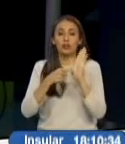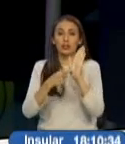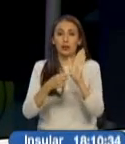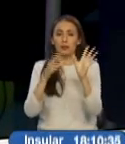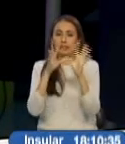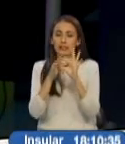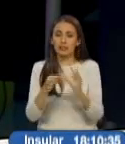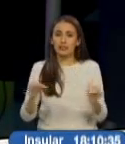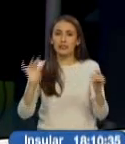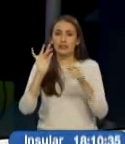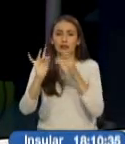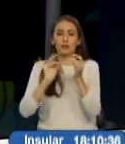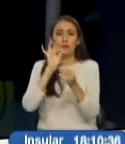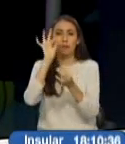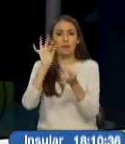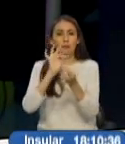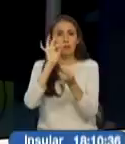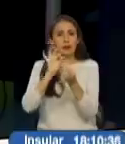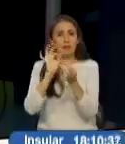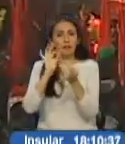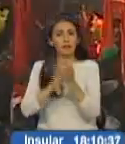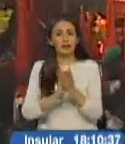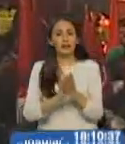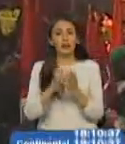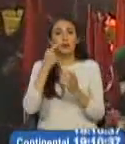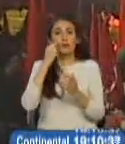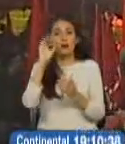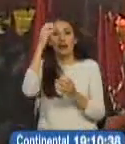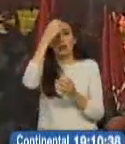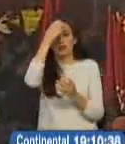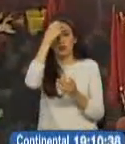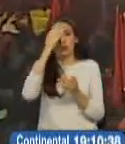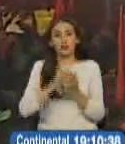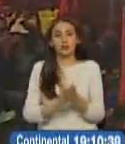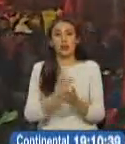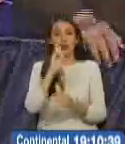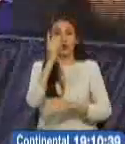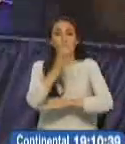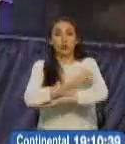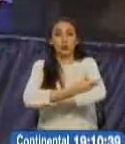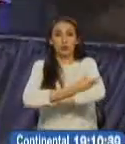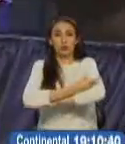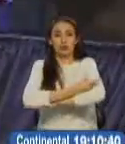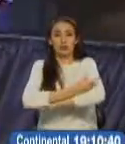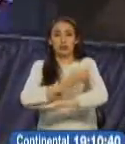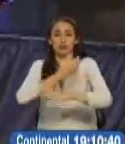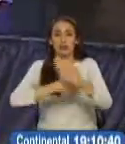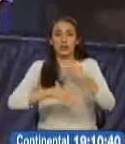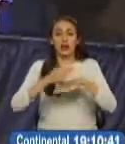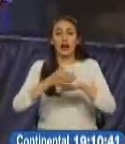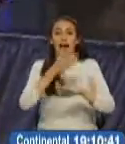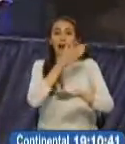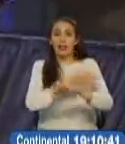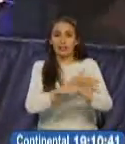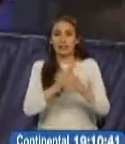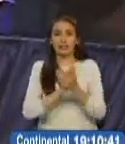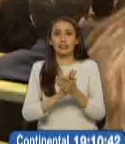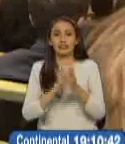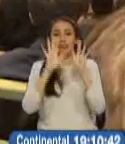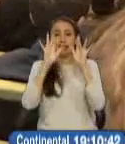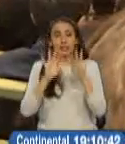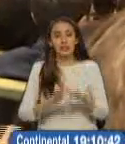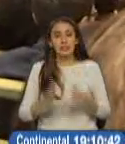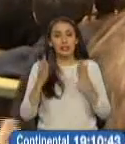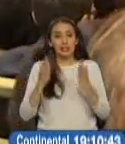excelencia y la calidad educativa. A un día de ser posesionado el gabinete ministerial del nuevo gobierno, los secretarios de Estado